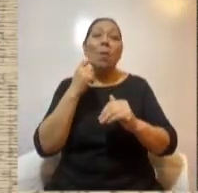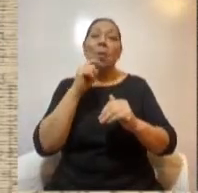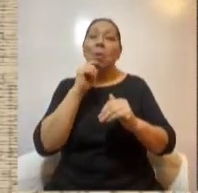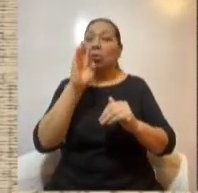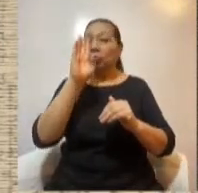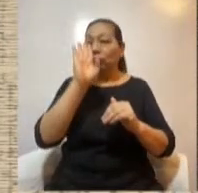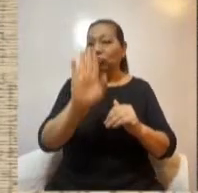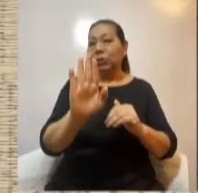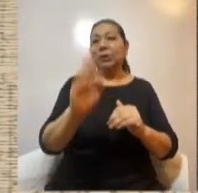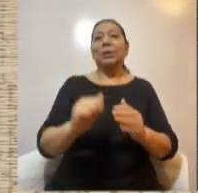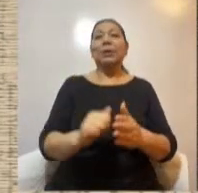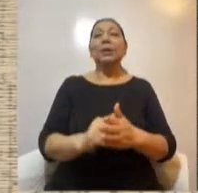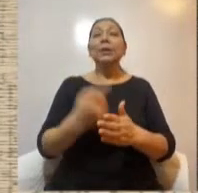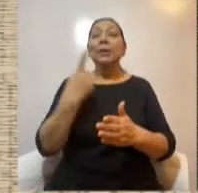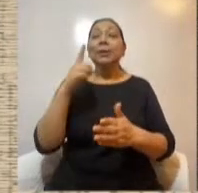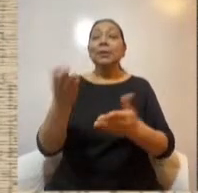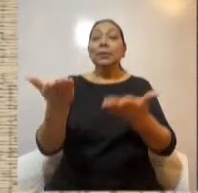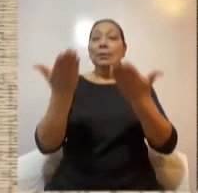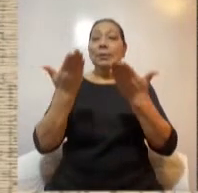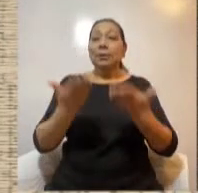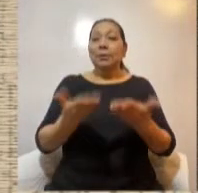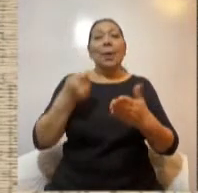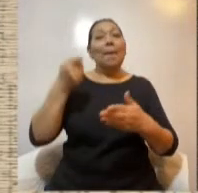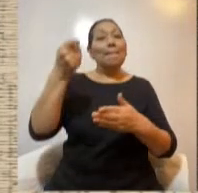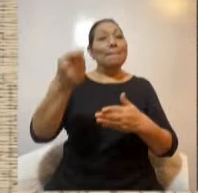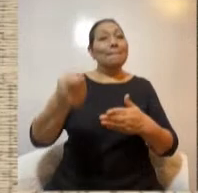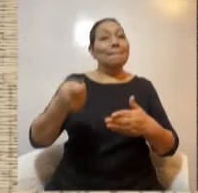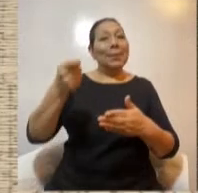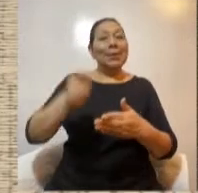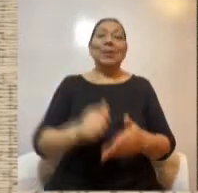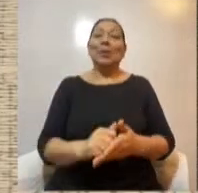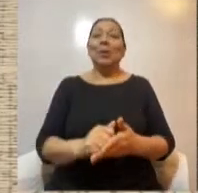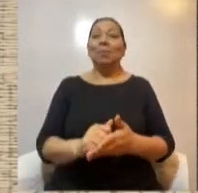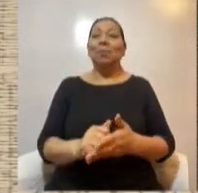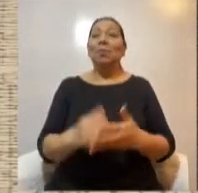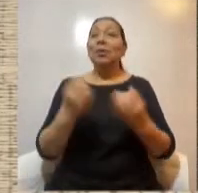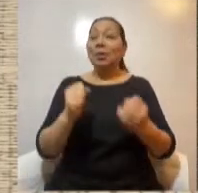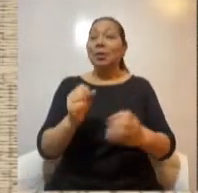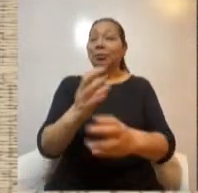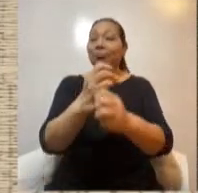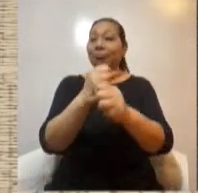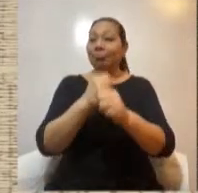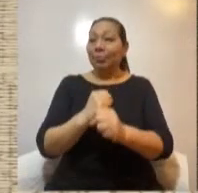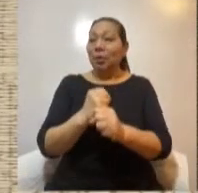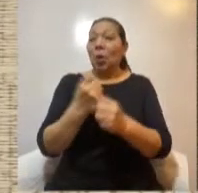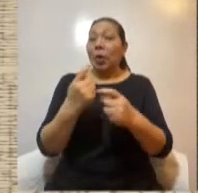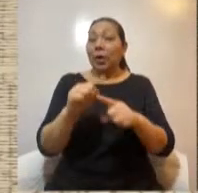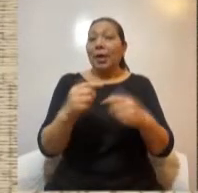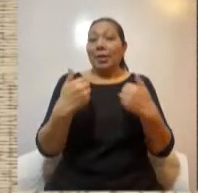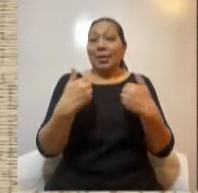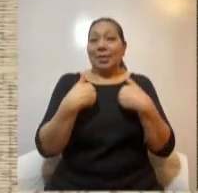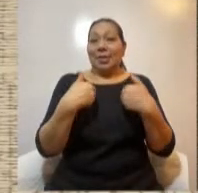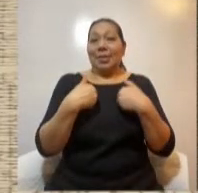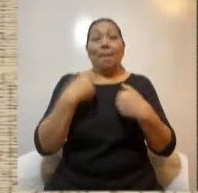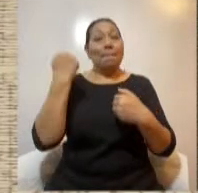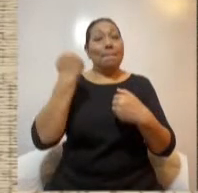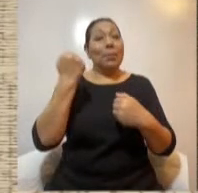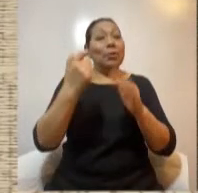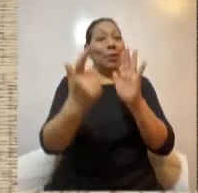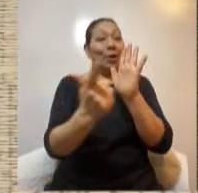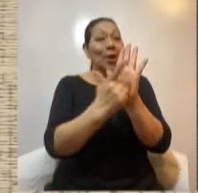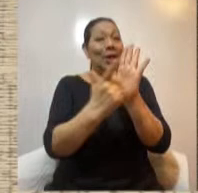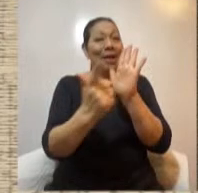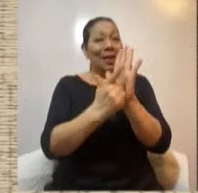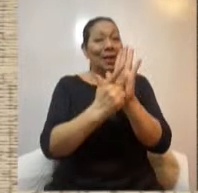sexo respecto a los requisitos para obtener la pensión de viudez, y sostiene que corresponde al